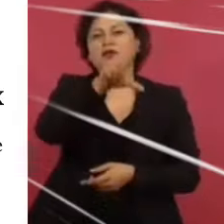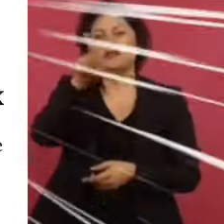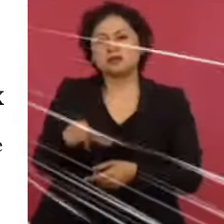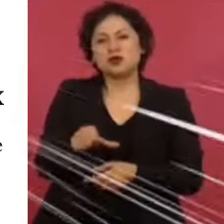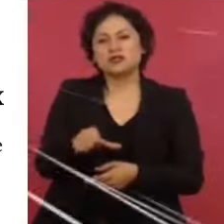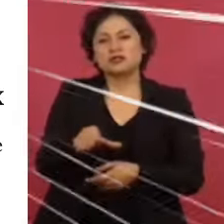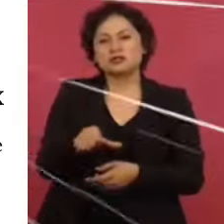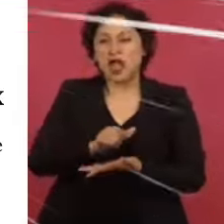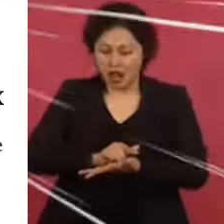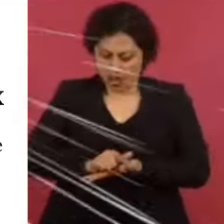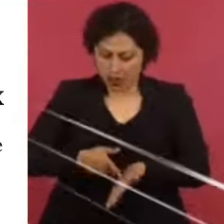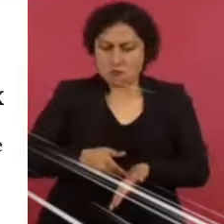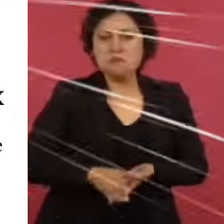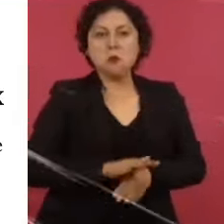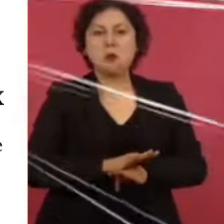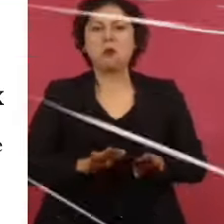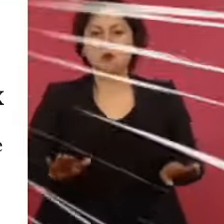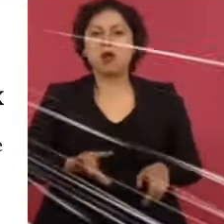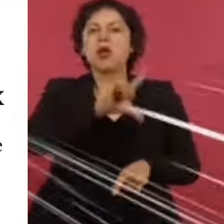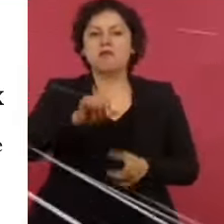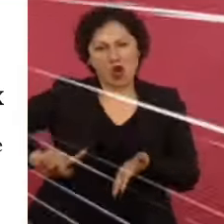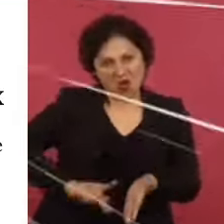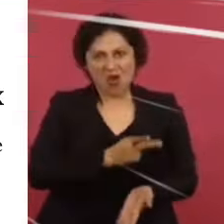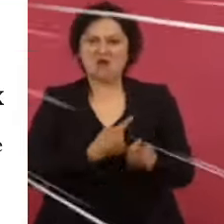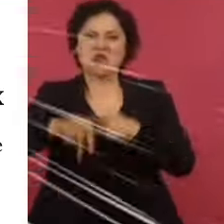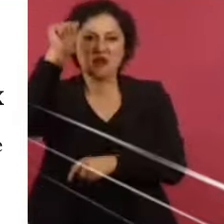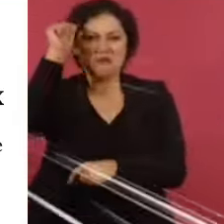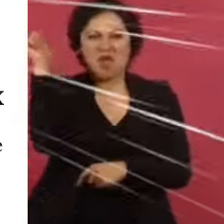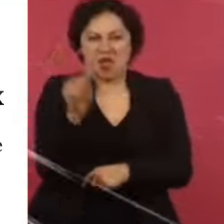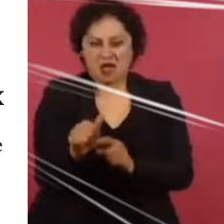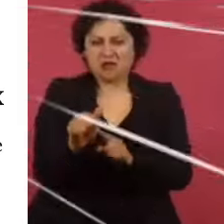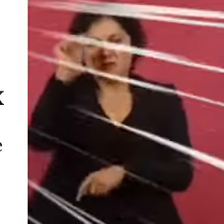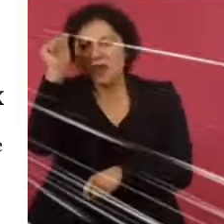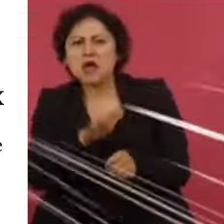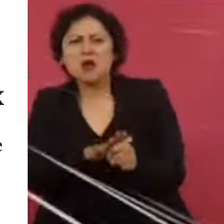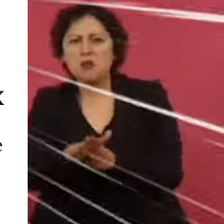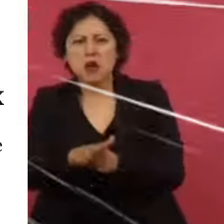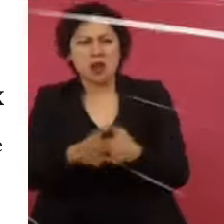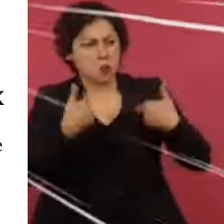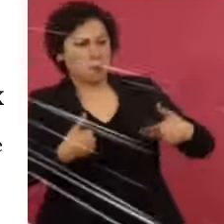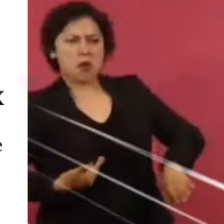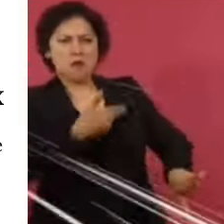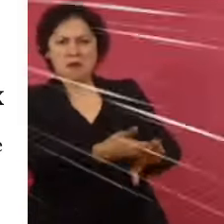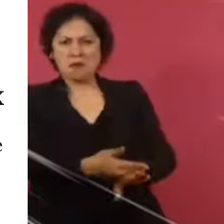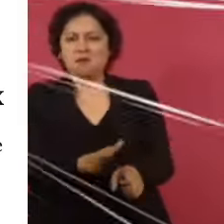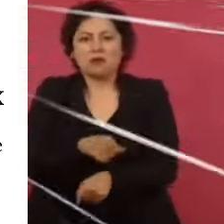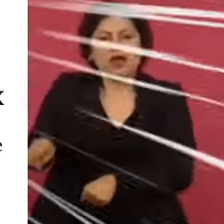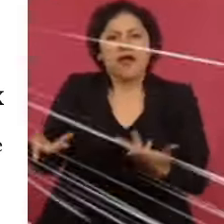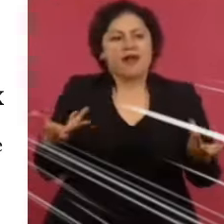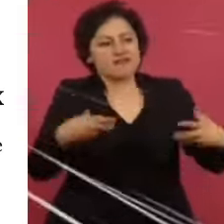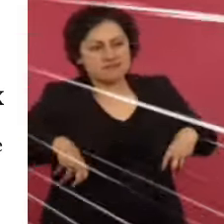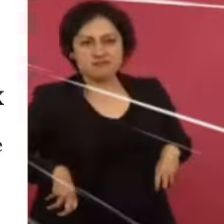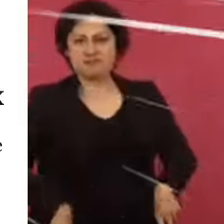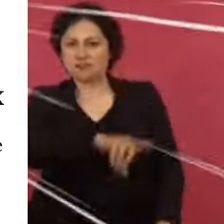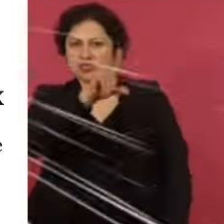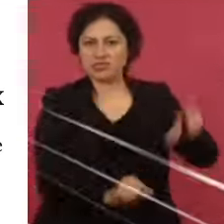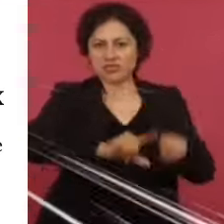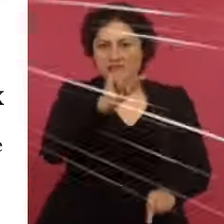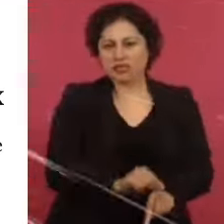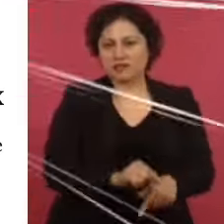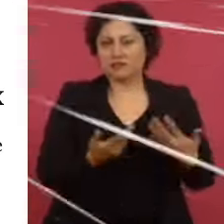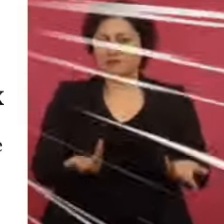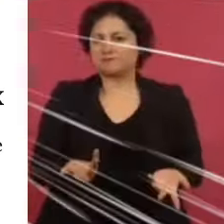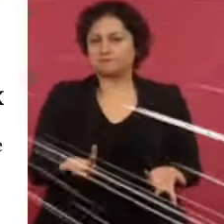dejar en cero el marcador y luego pecado sobre todo pado social porque se dedican a robar a humillar al